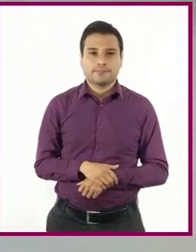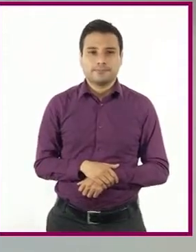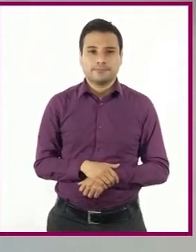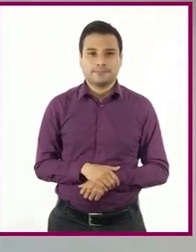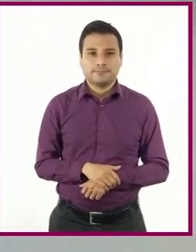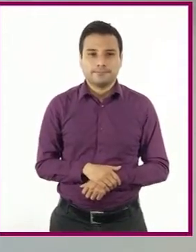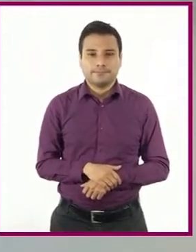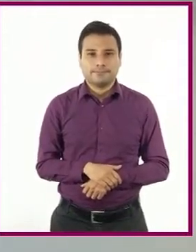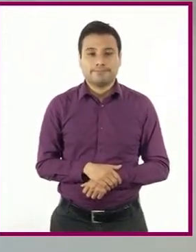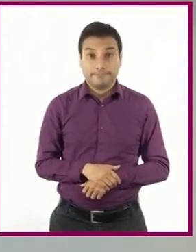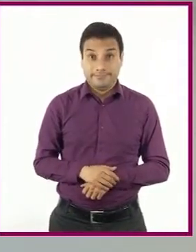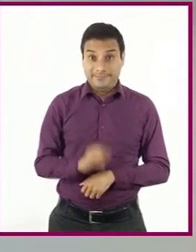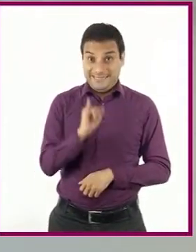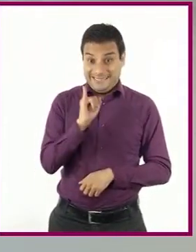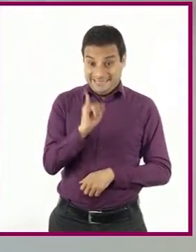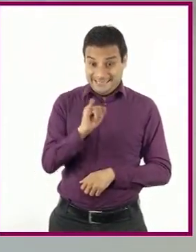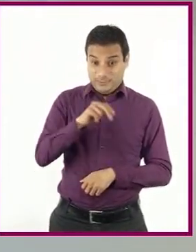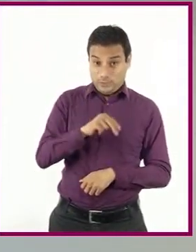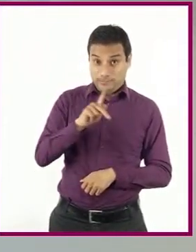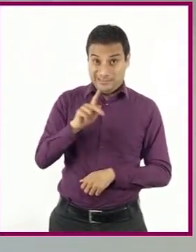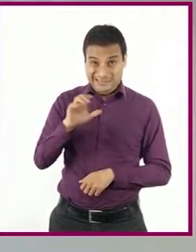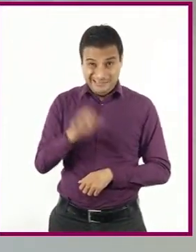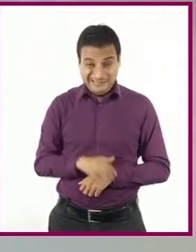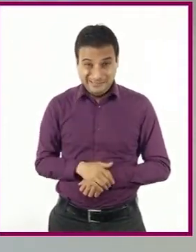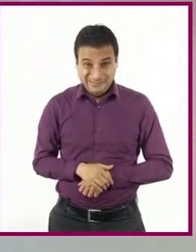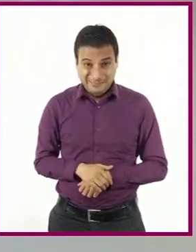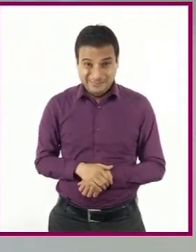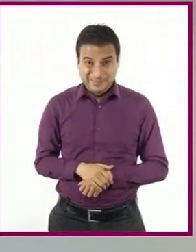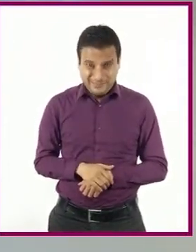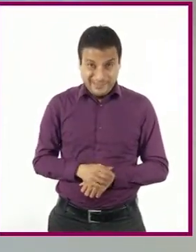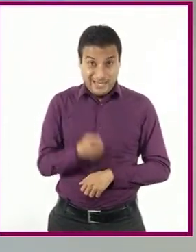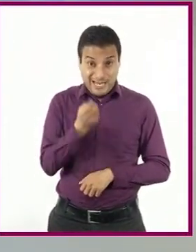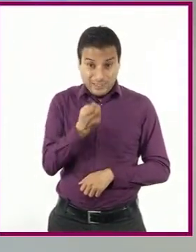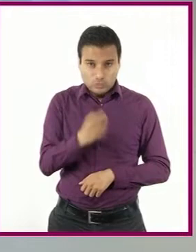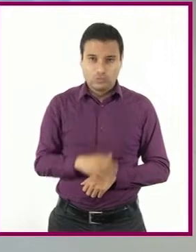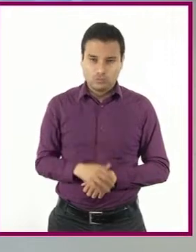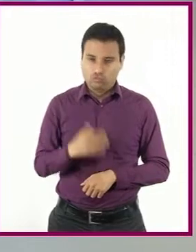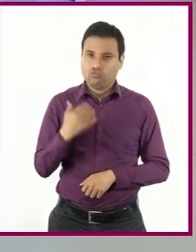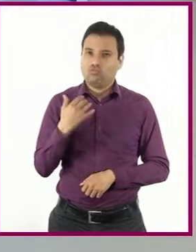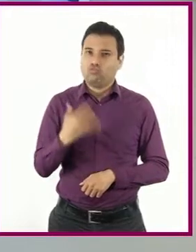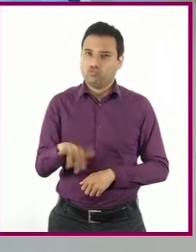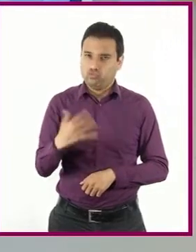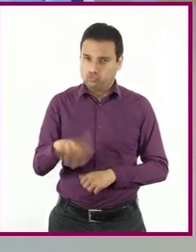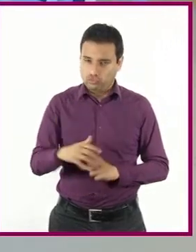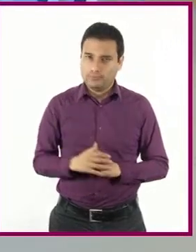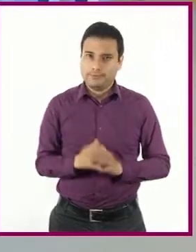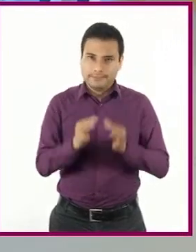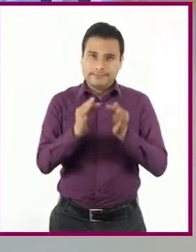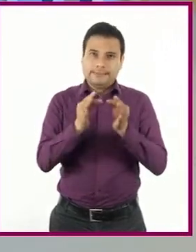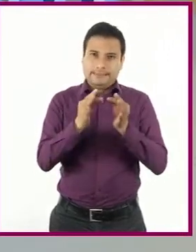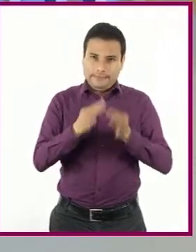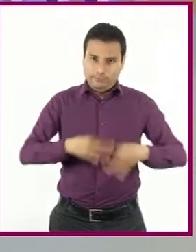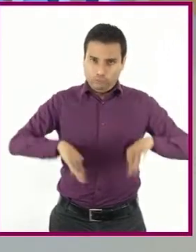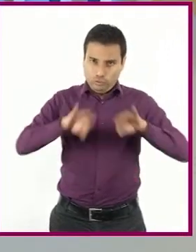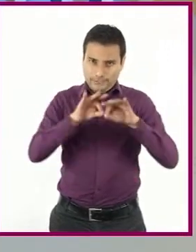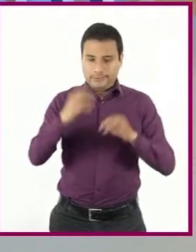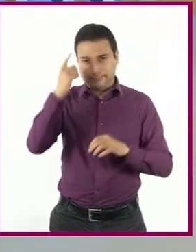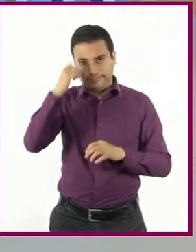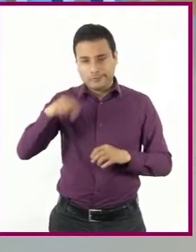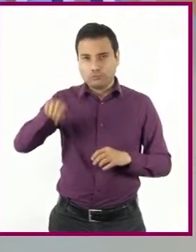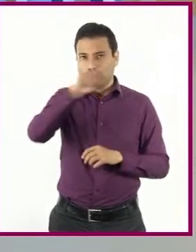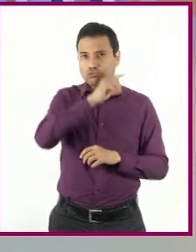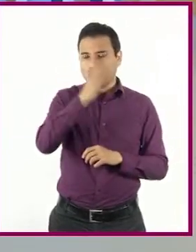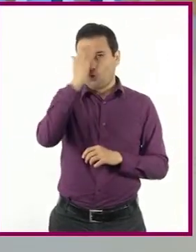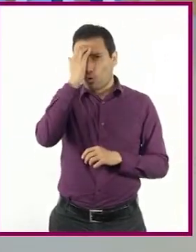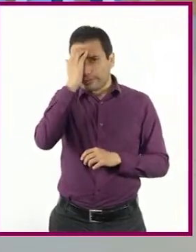Las variaciones del Índice Nacional de Precios al Consumidor se consideran una buena aproximación de las variaciones de los precios de los